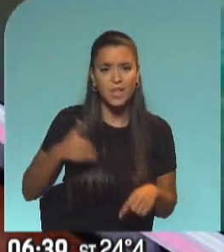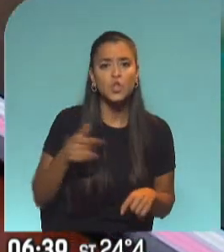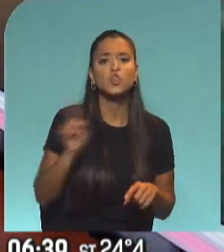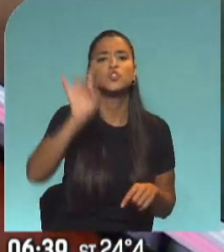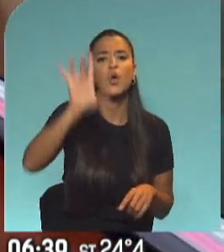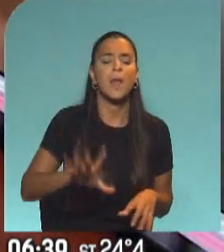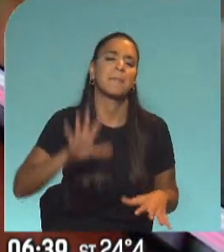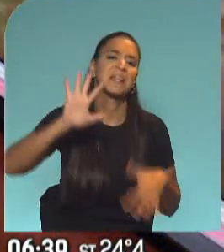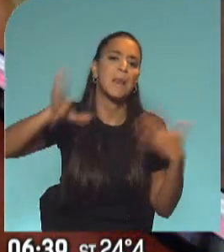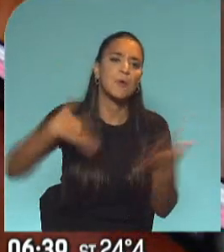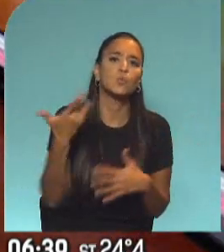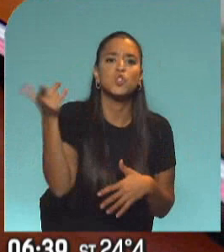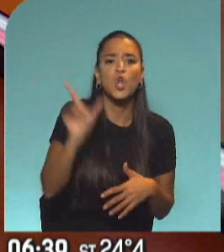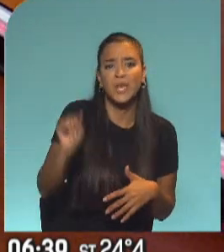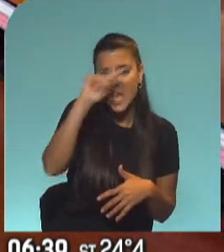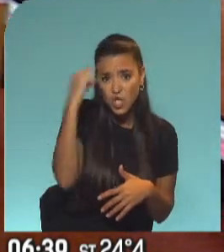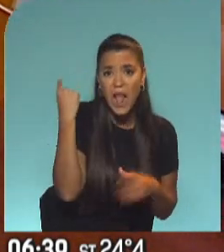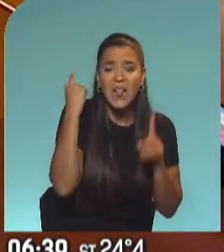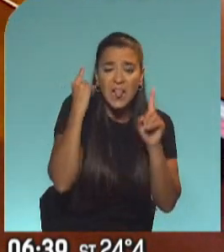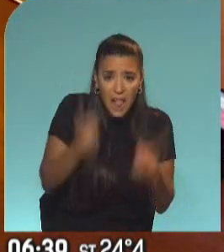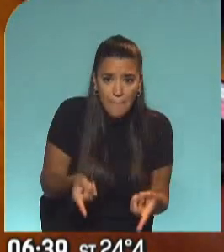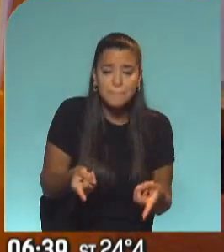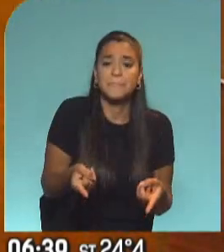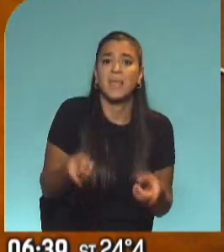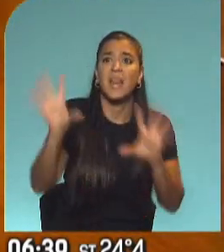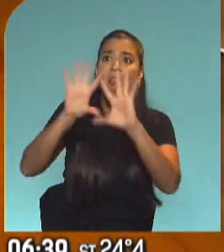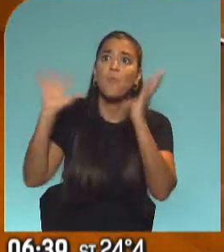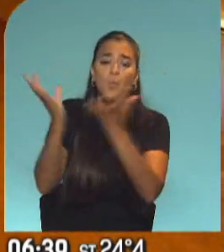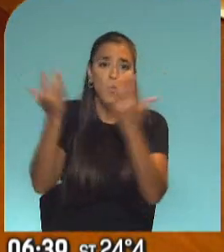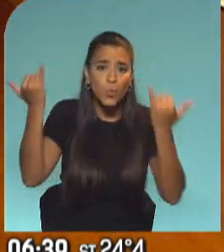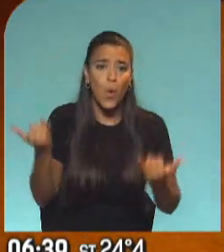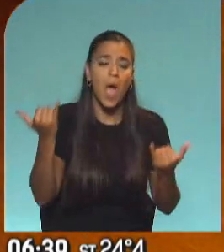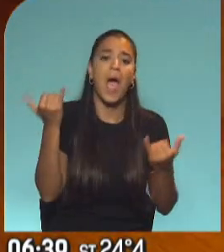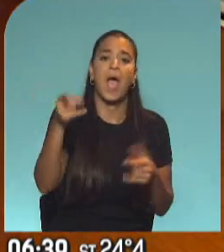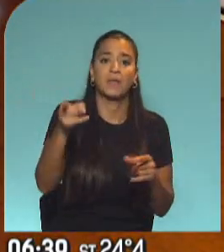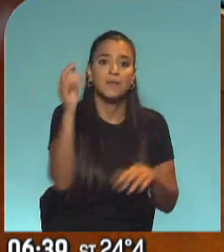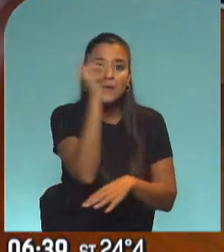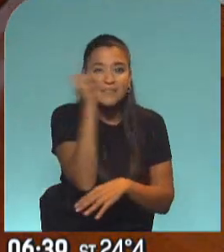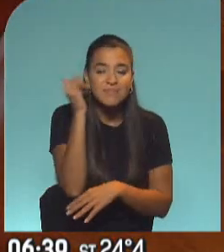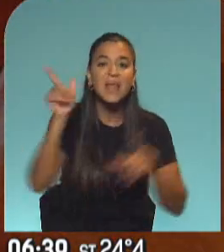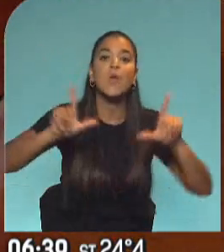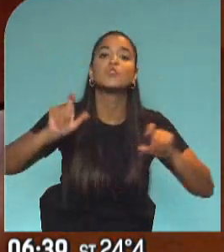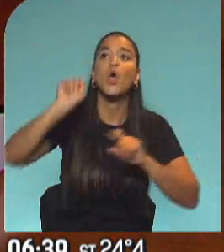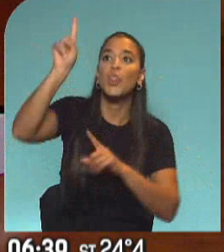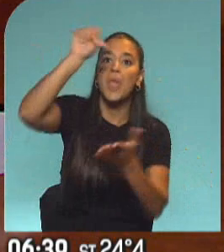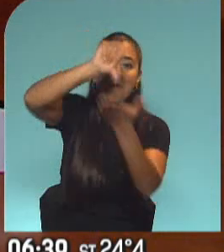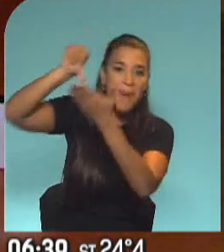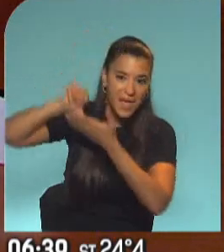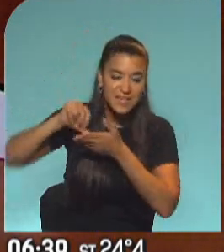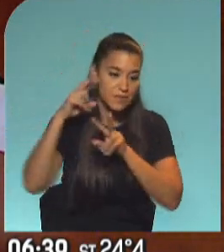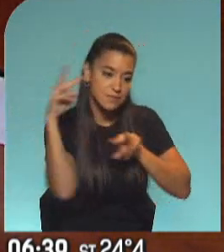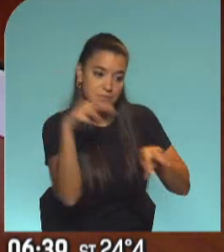tiene repercusión nacional, también tiene repercusión internacional. Medios internacionales están cubriendo justamente esta